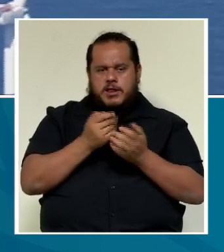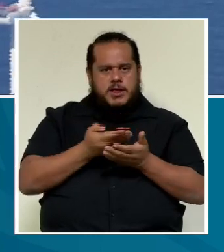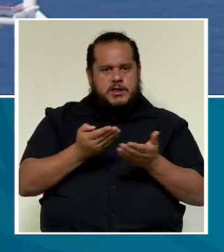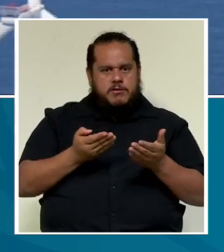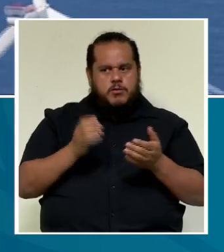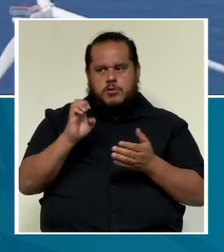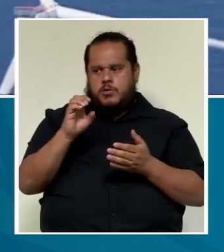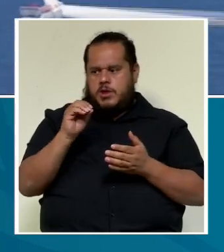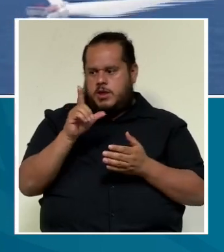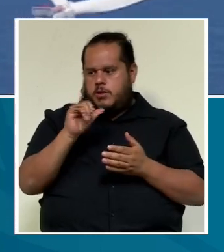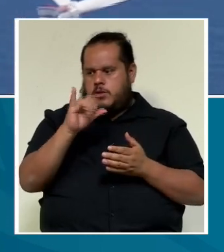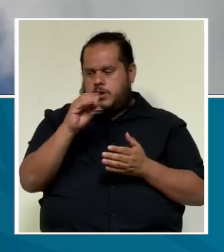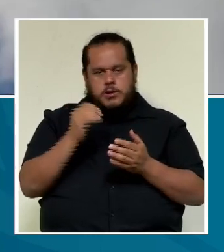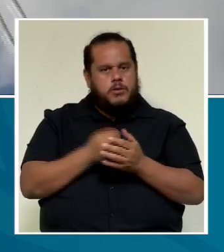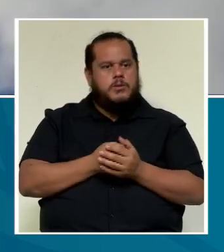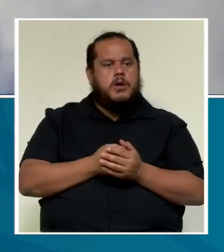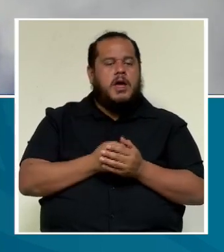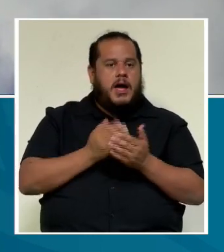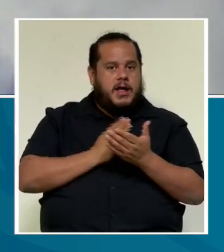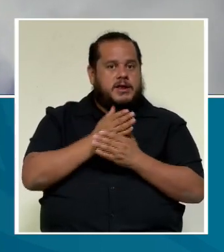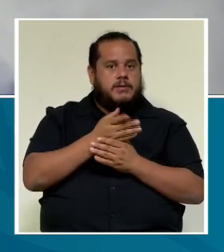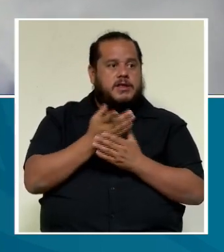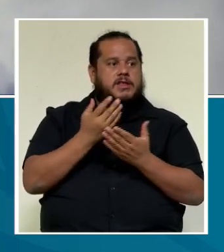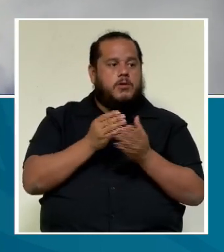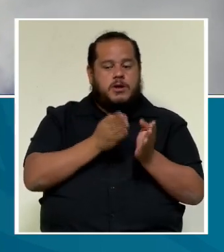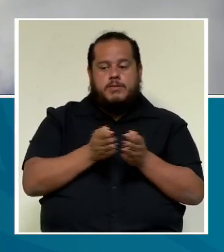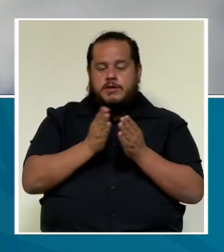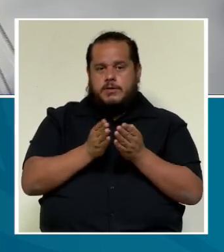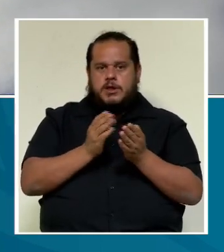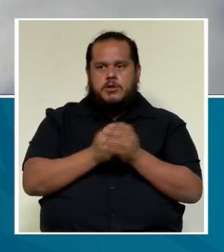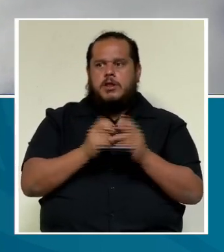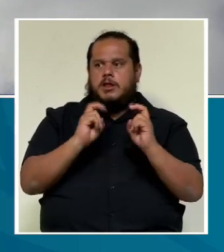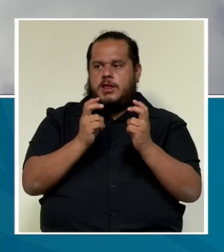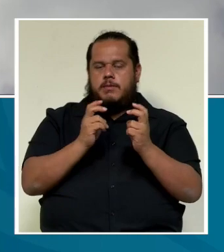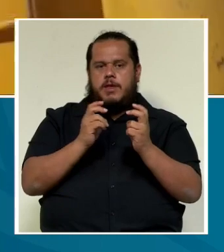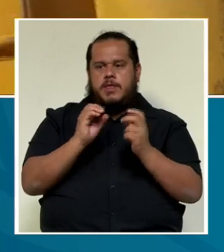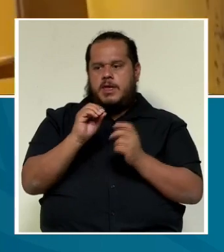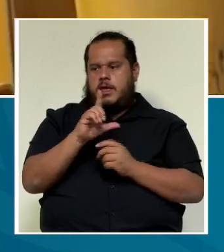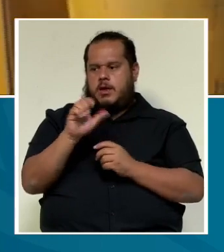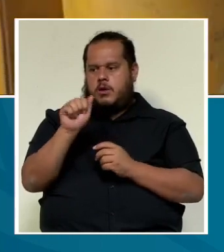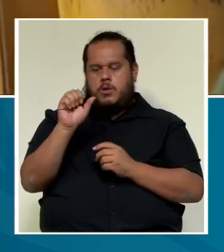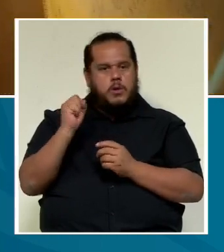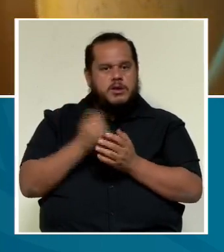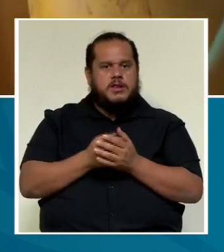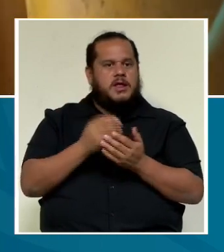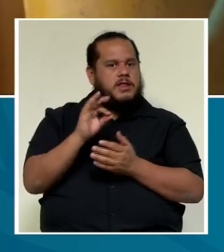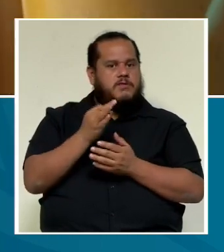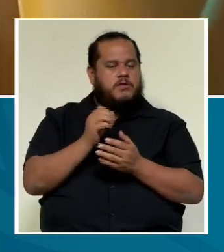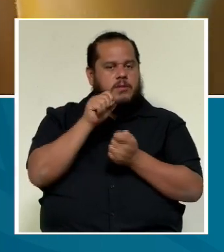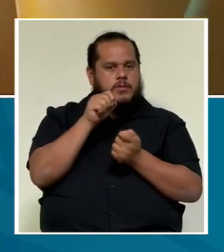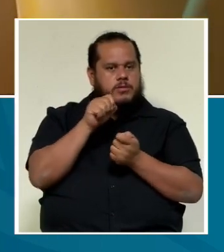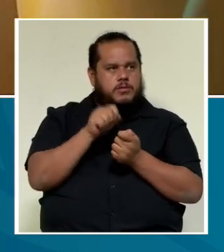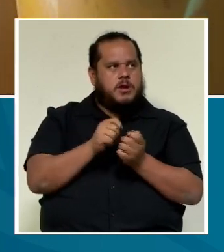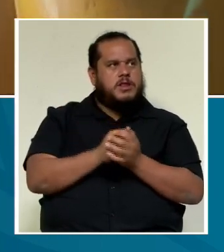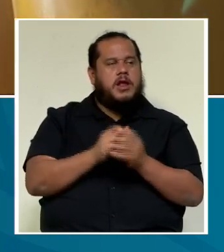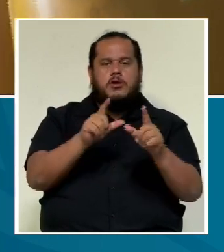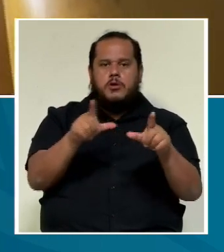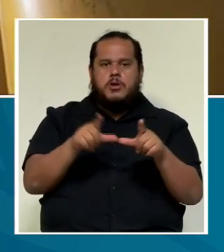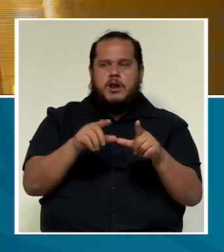eólico disponible por medio de una planificación de sistemas de boyas que van a estar midiendo ya de manera puntual los sitios donde